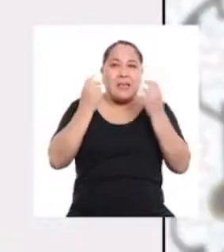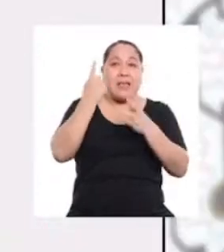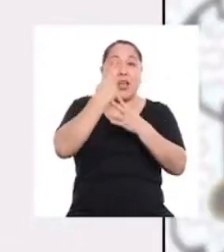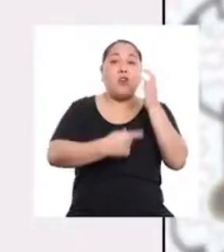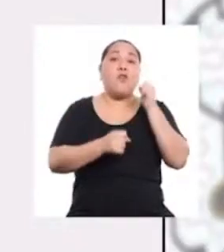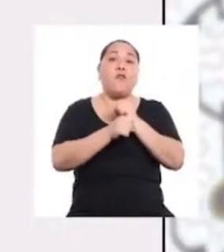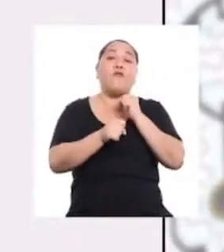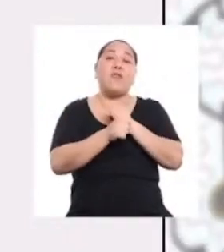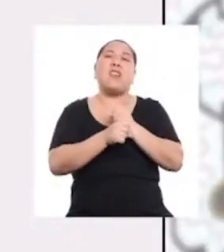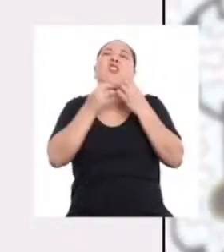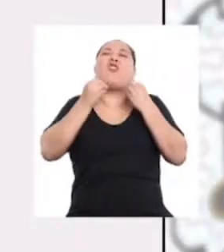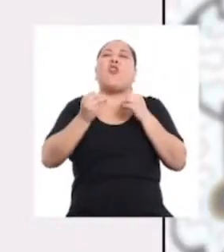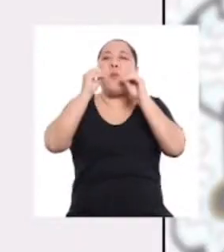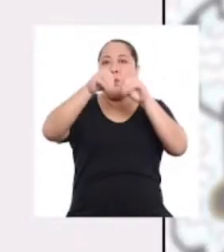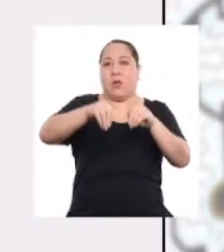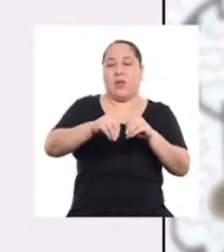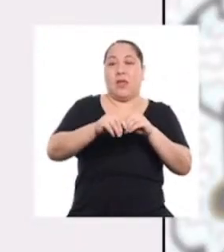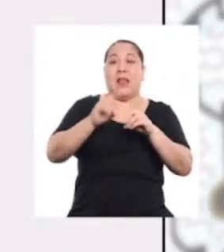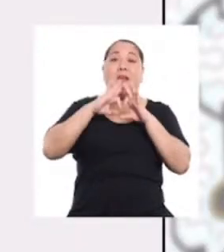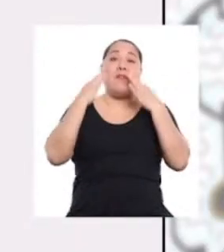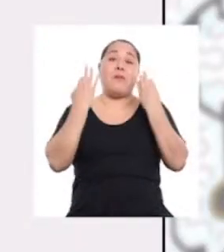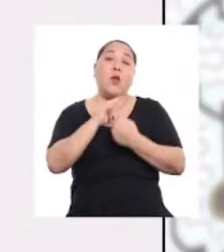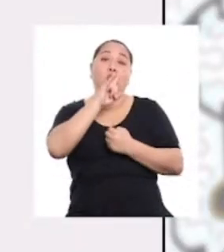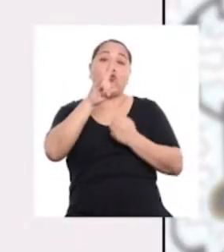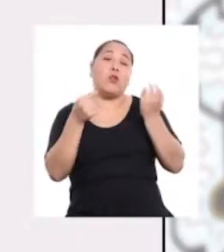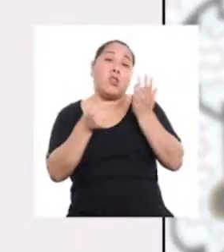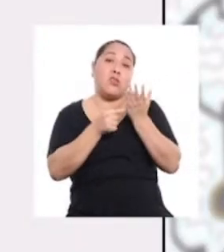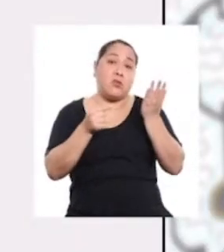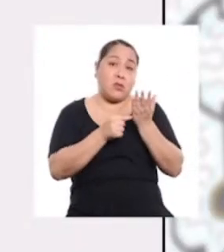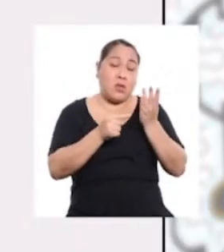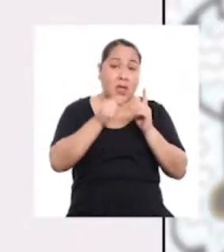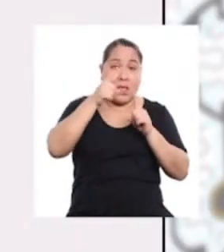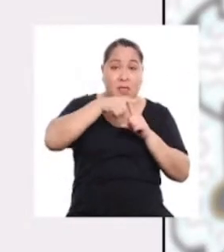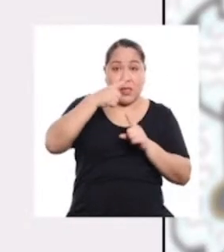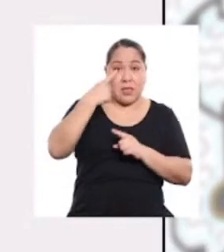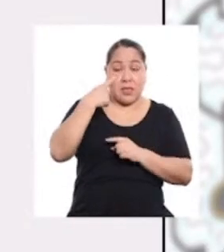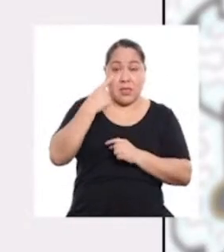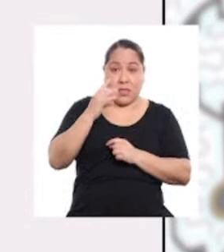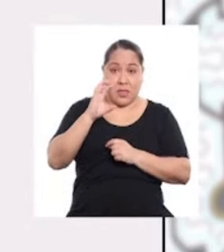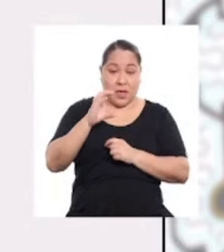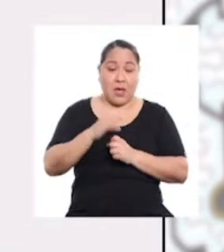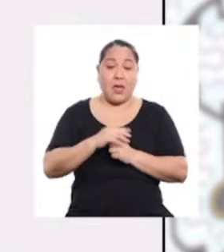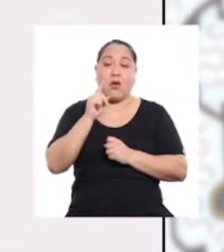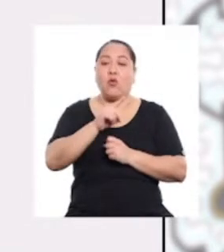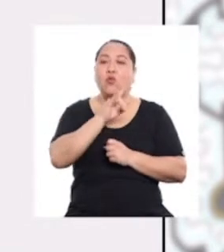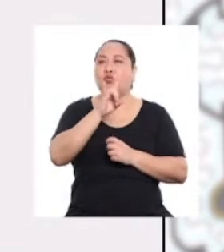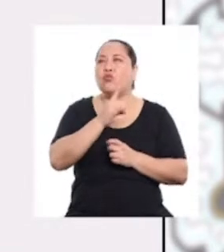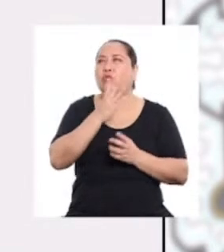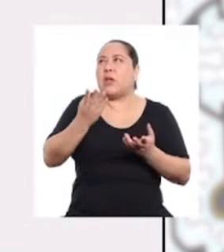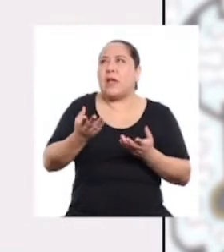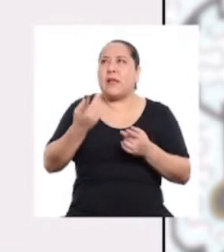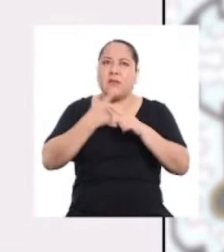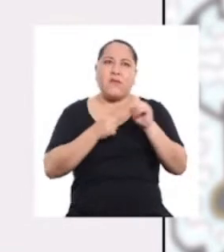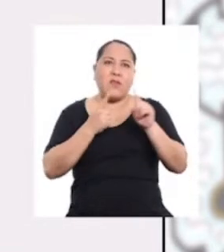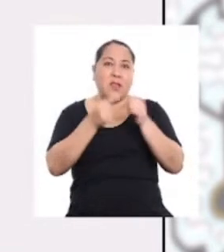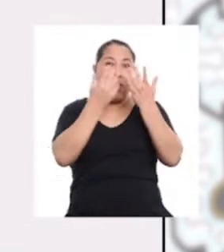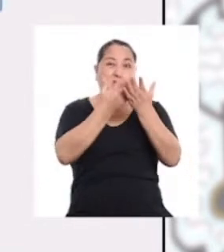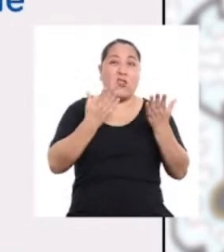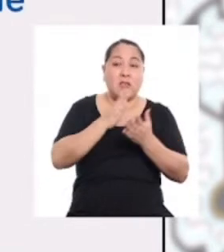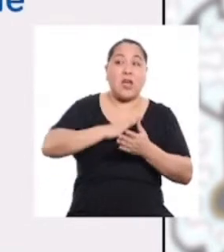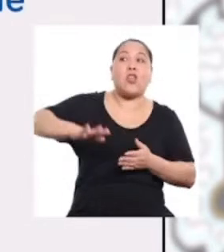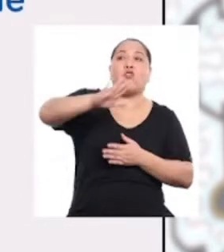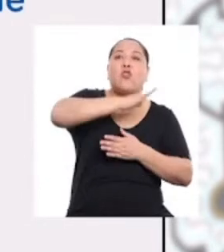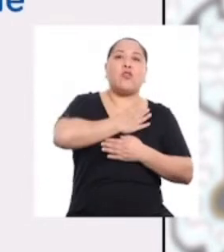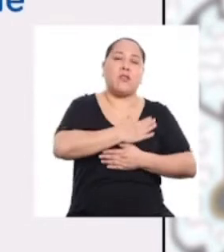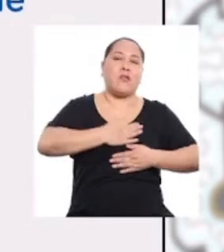confianza, las familias pueden emplear las tecnologías de la información y comunicación en actividades que